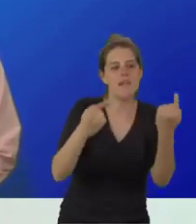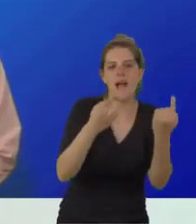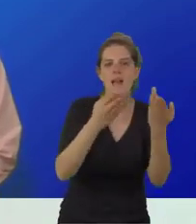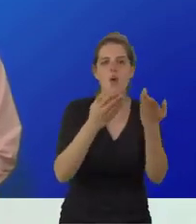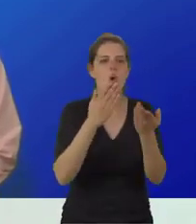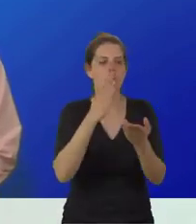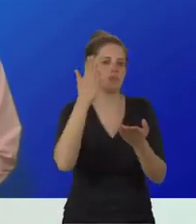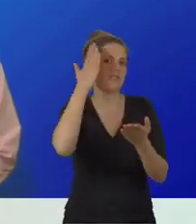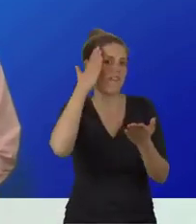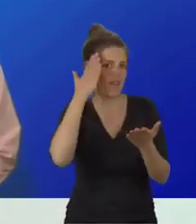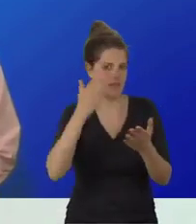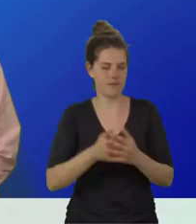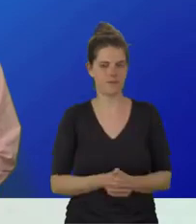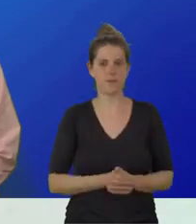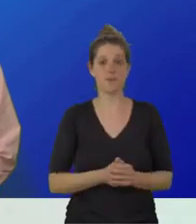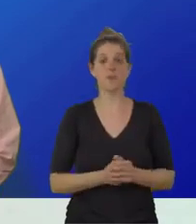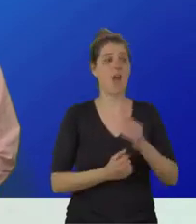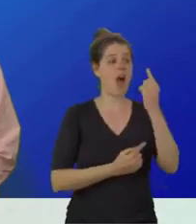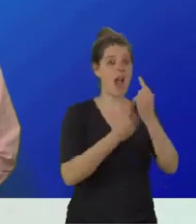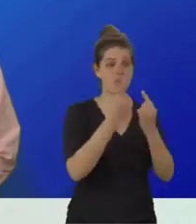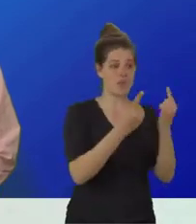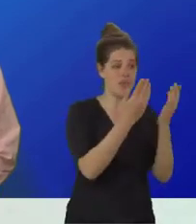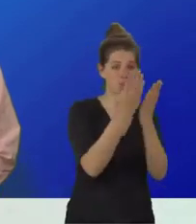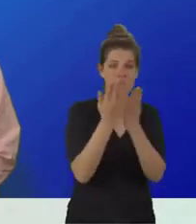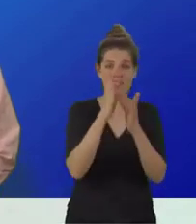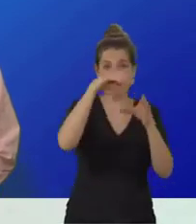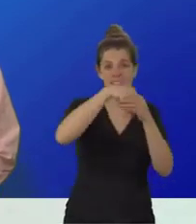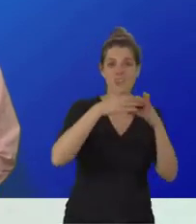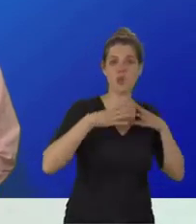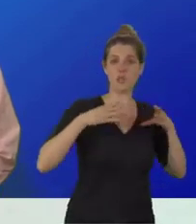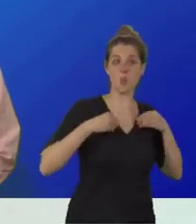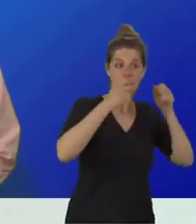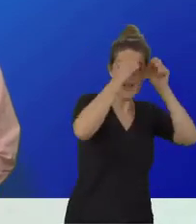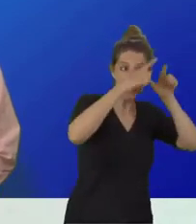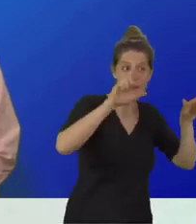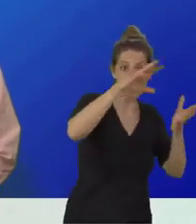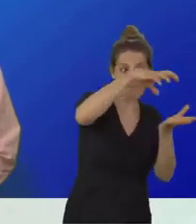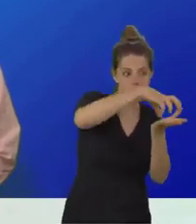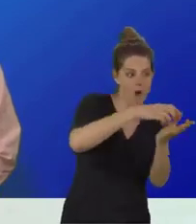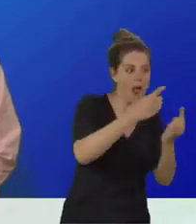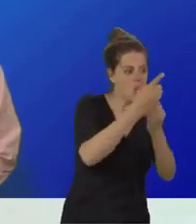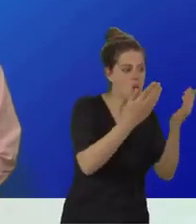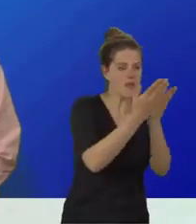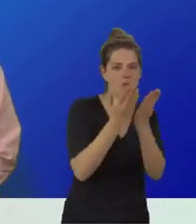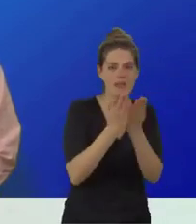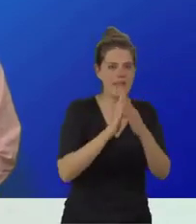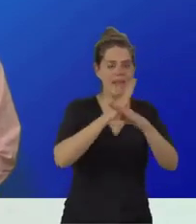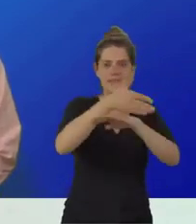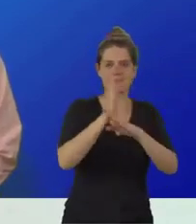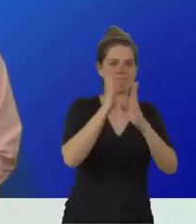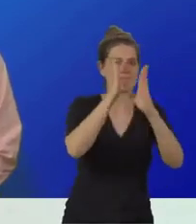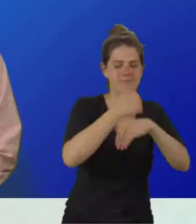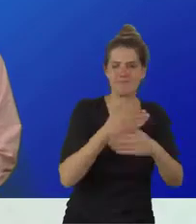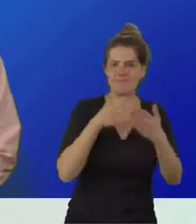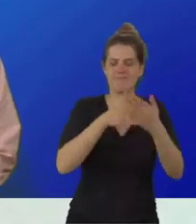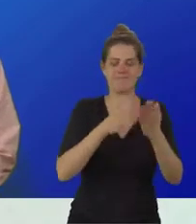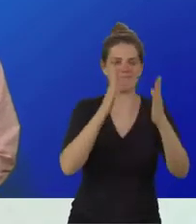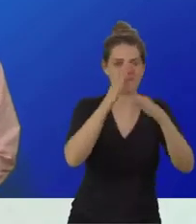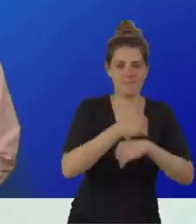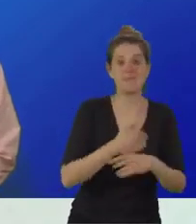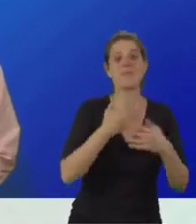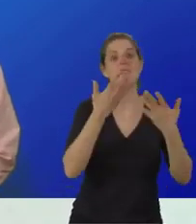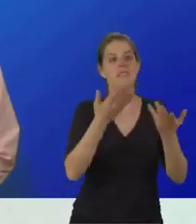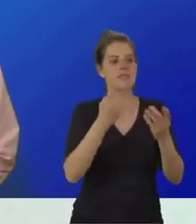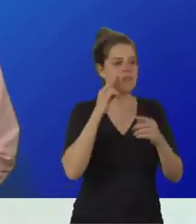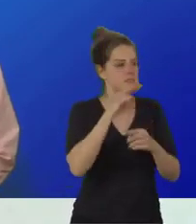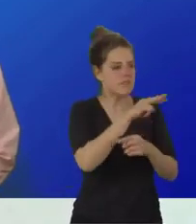saberes que algunos alumnos de las escuelas rurales no estaban teniendo. Y gracias a eso se creó un proyecto de inglés